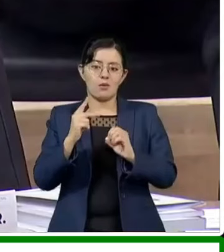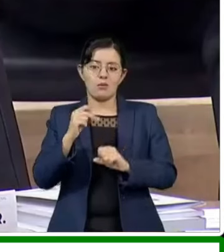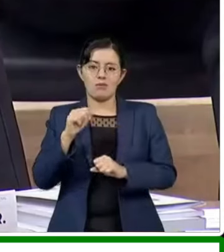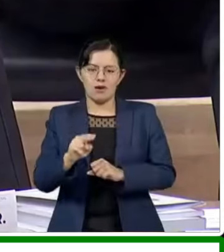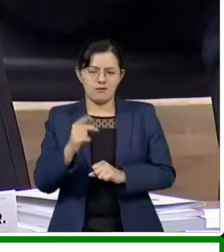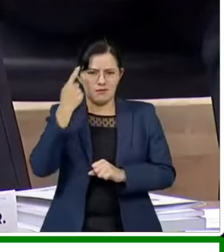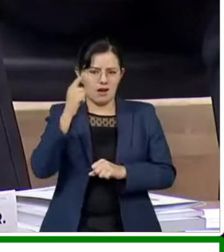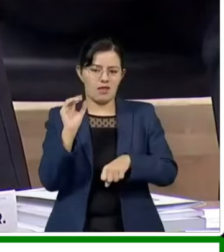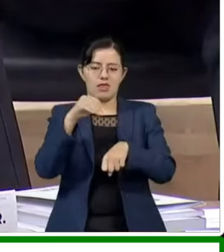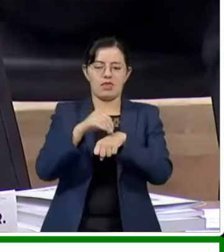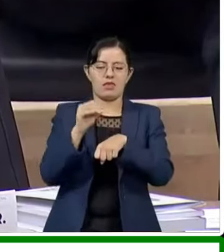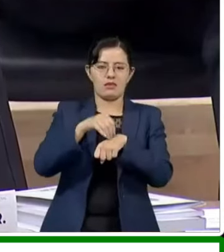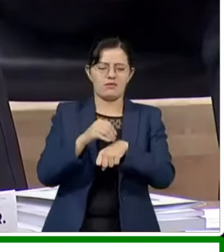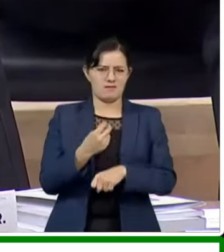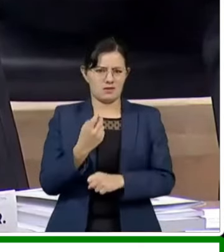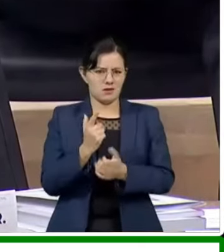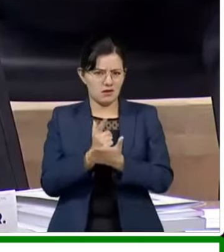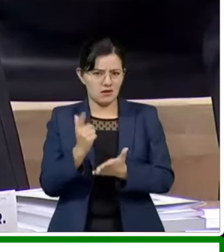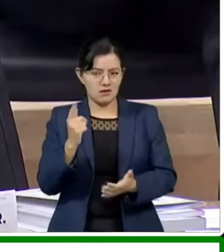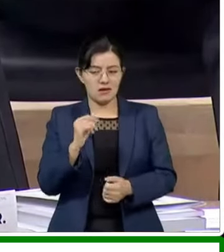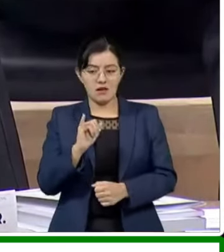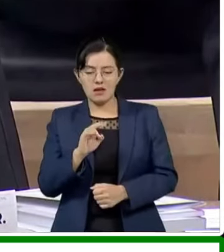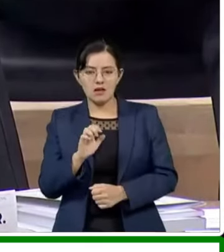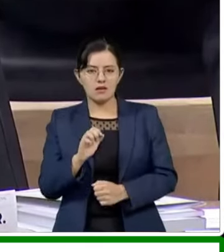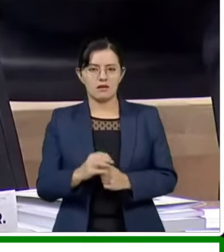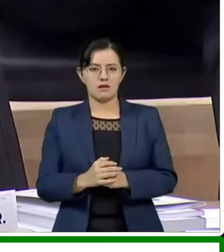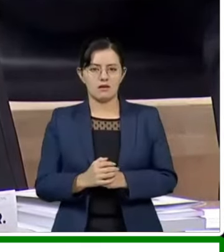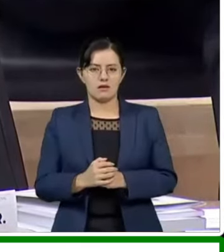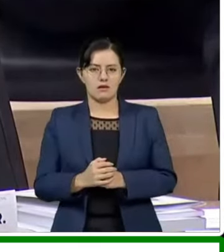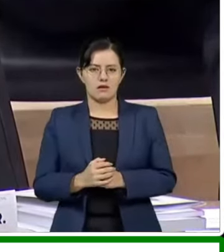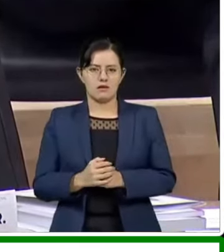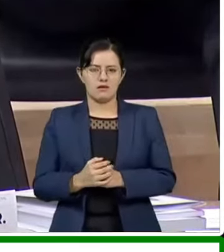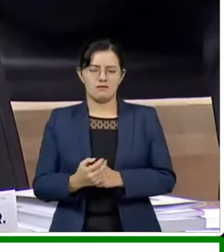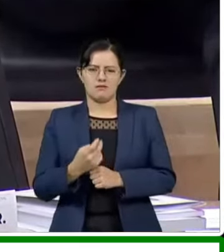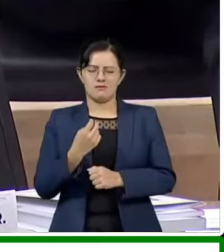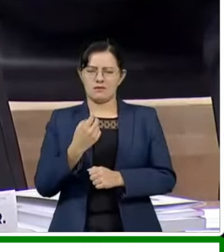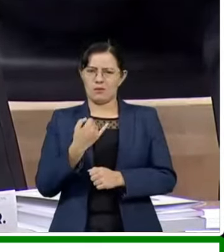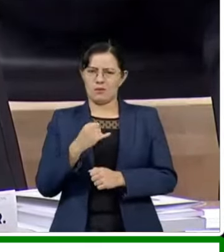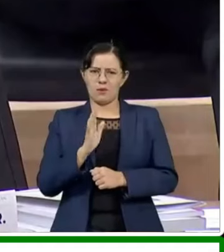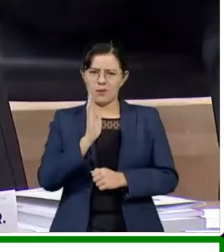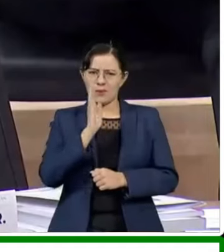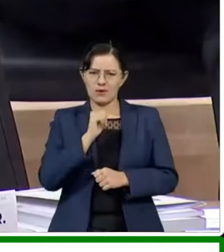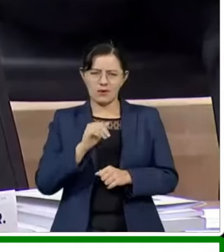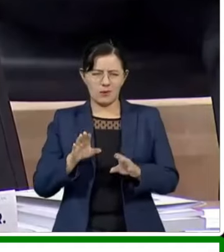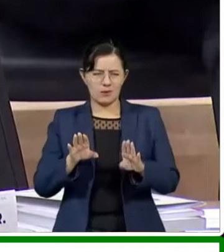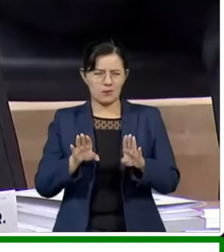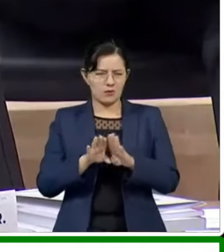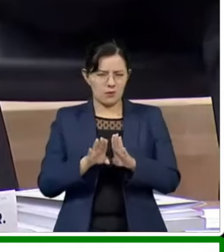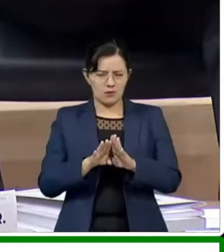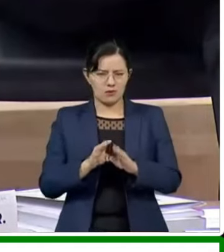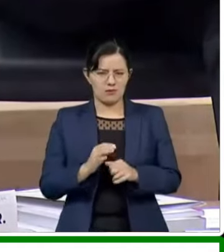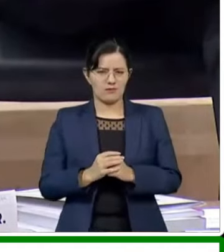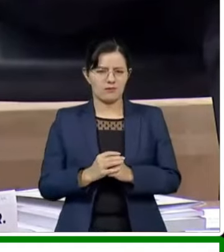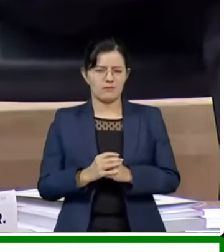Sería gravísimo. Del INE, eso es brutal, es demoledor,